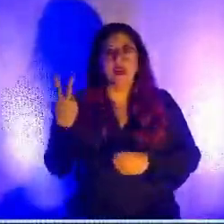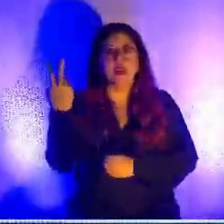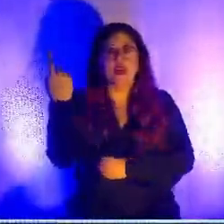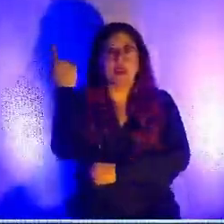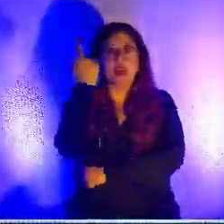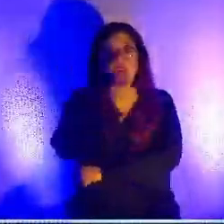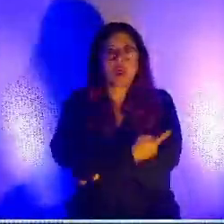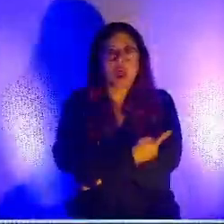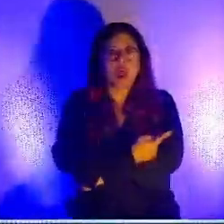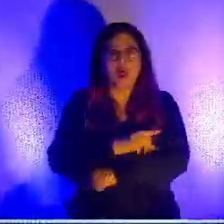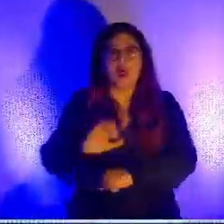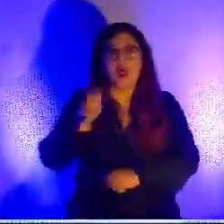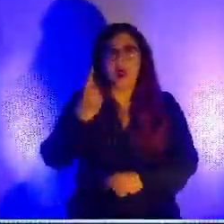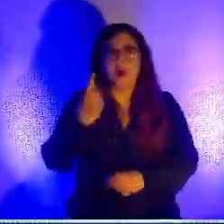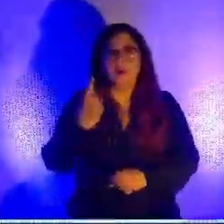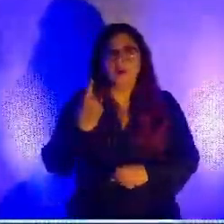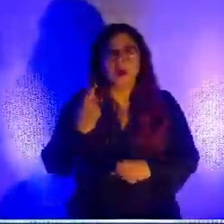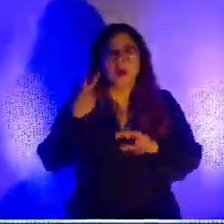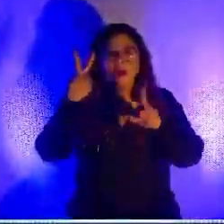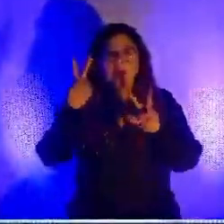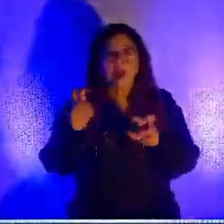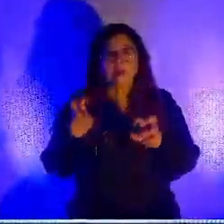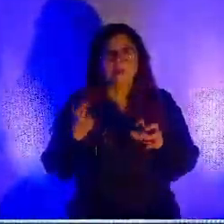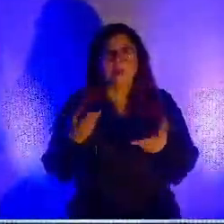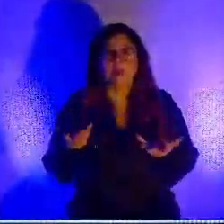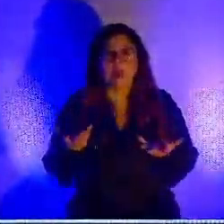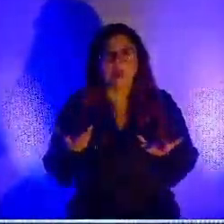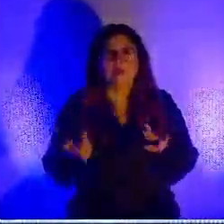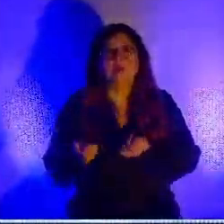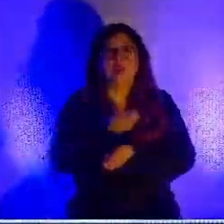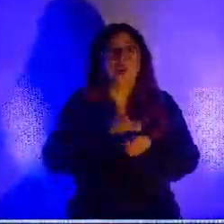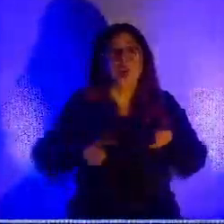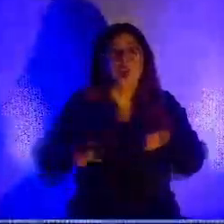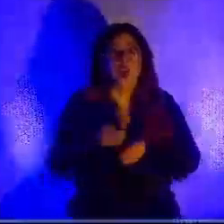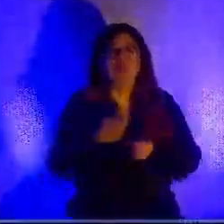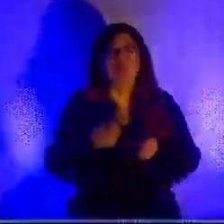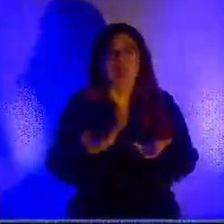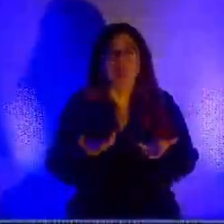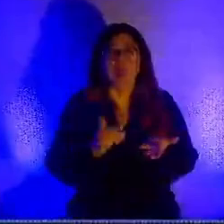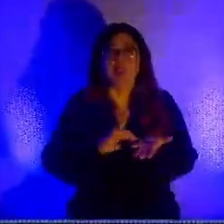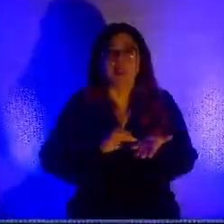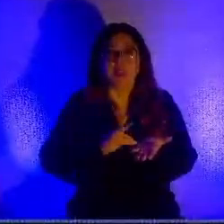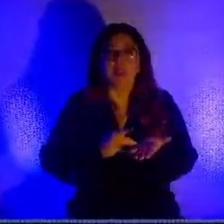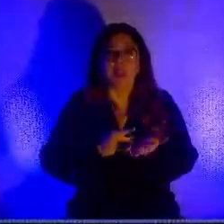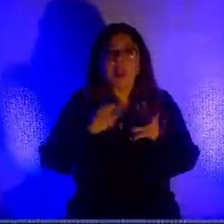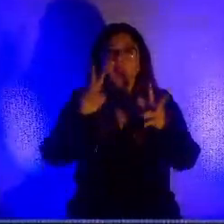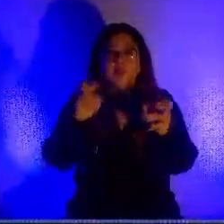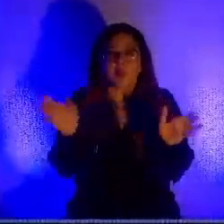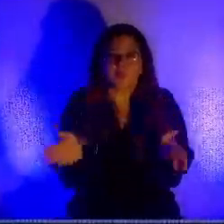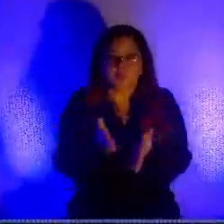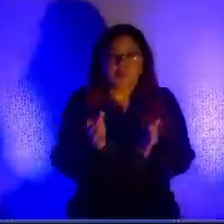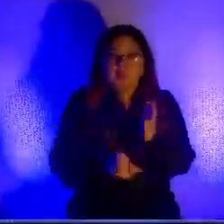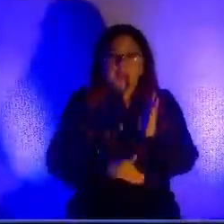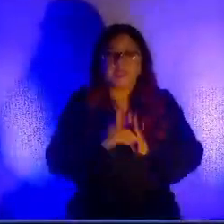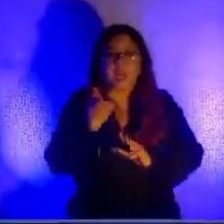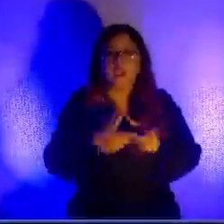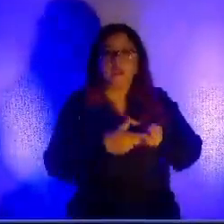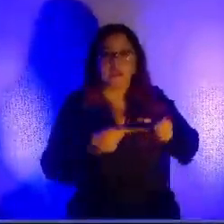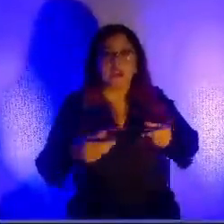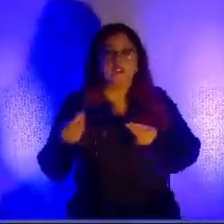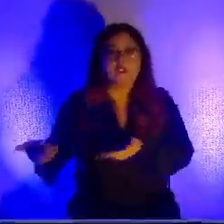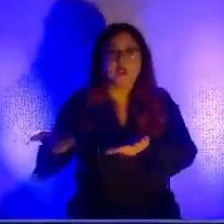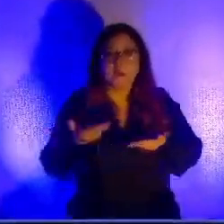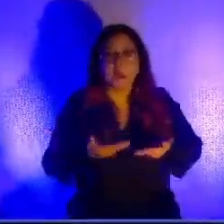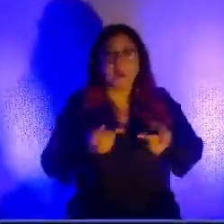jornada nuestro primer Track del día se llama economía digital motor del desarrollo nacional y queremos dar la